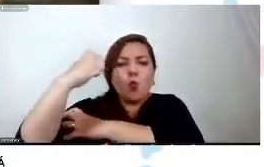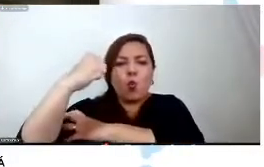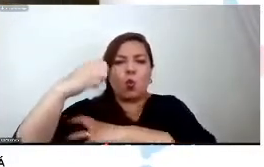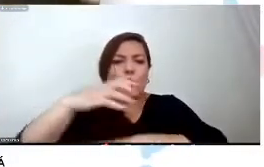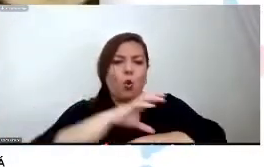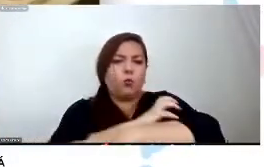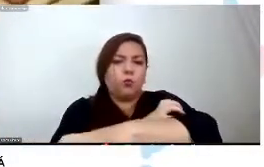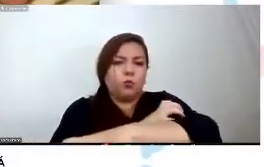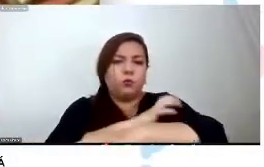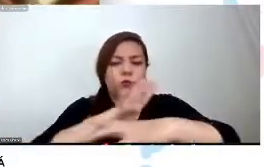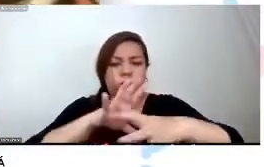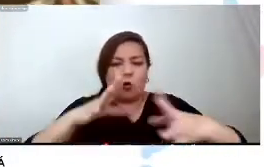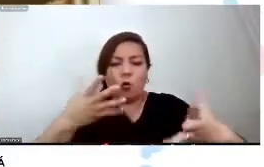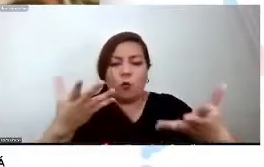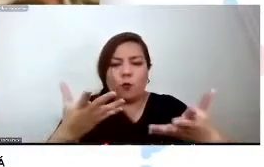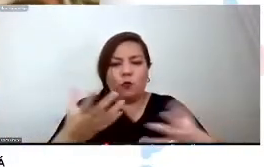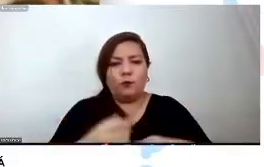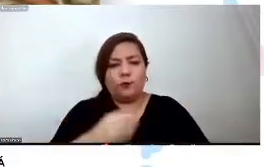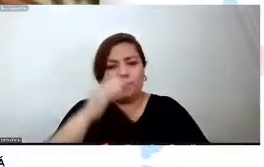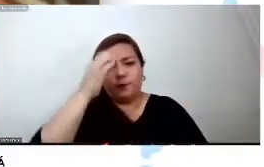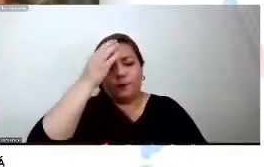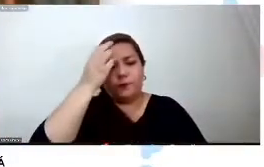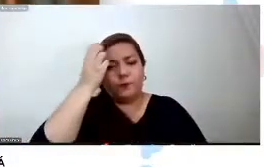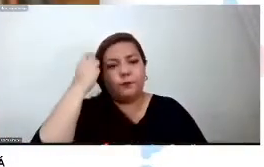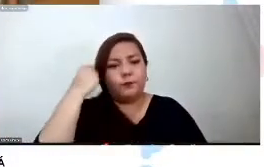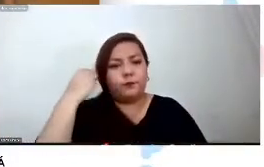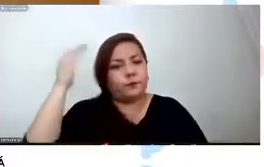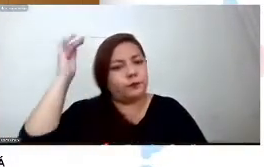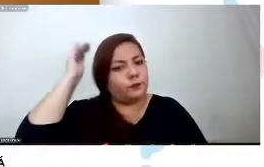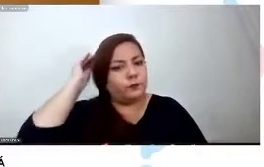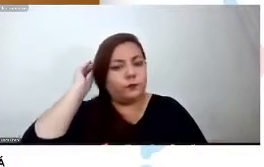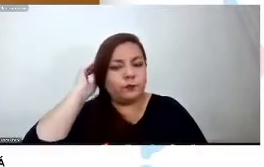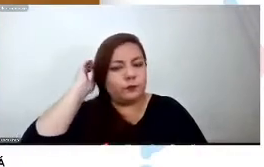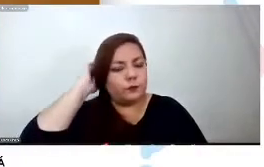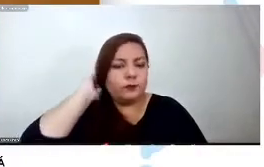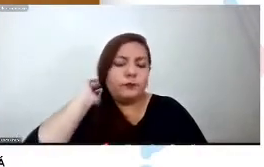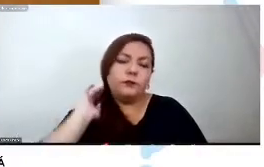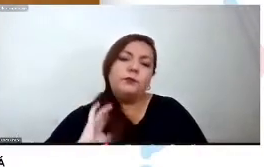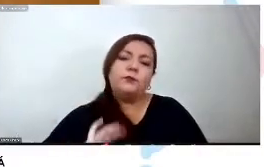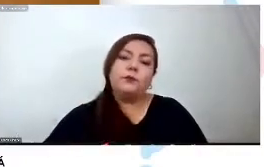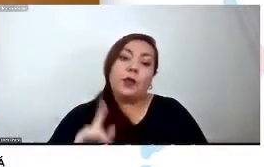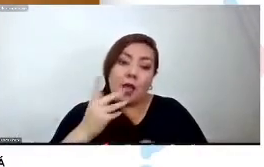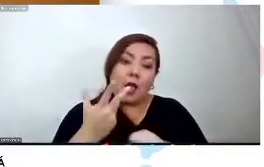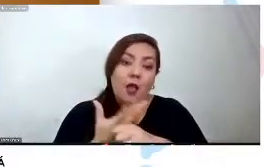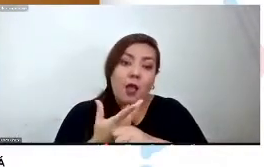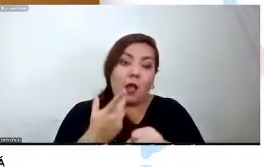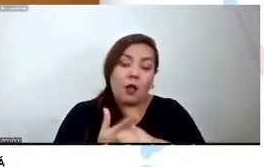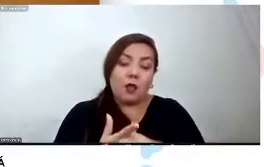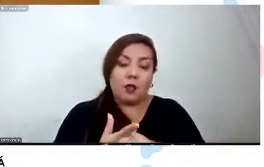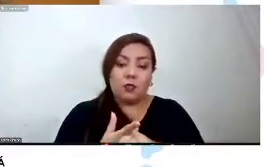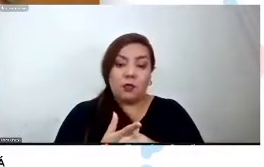musculatura. Ahora hay especialistas en paleontología